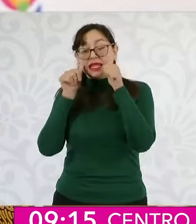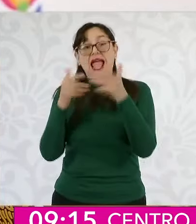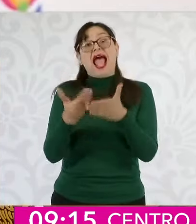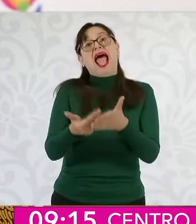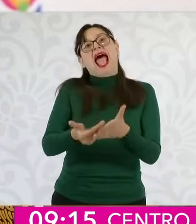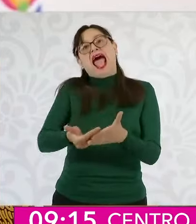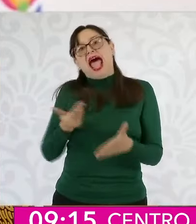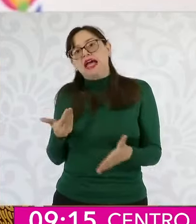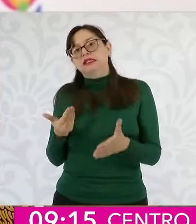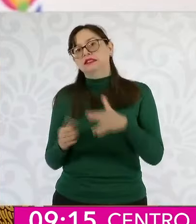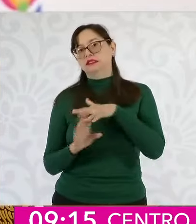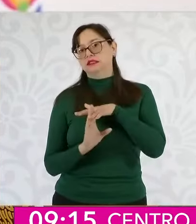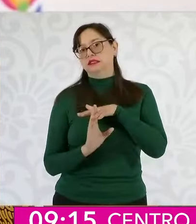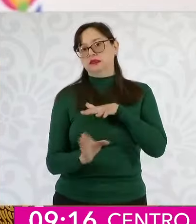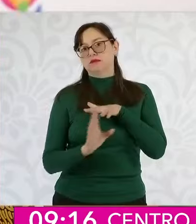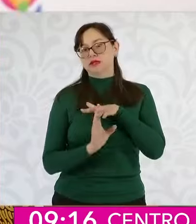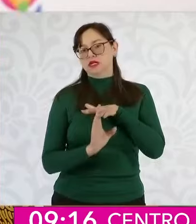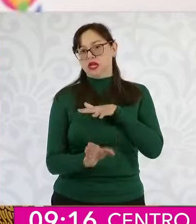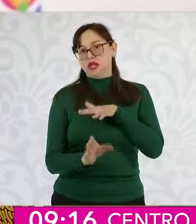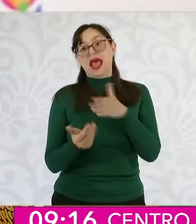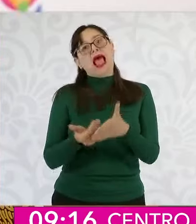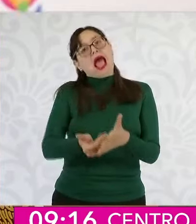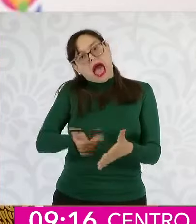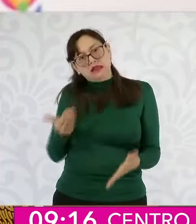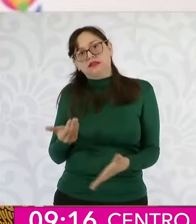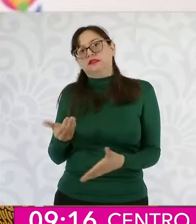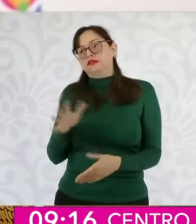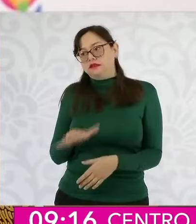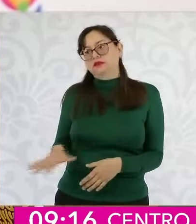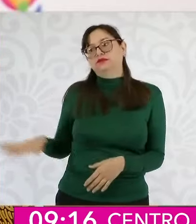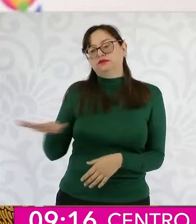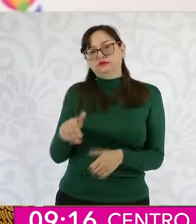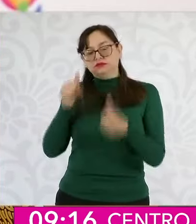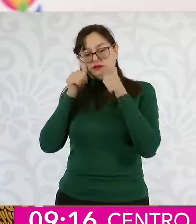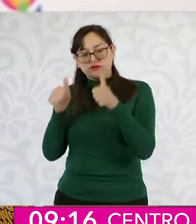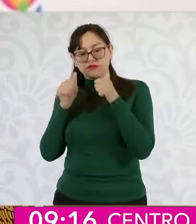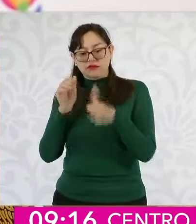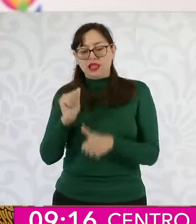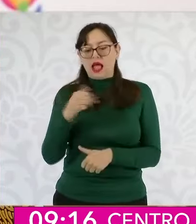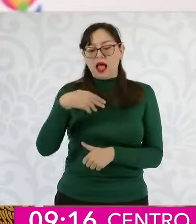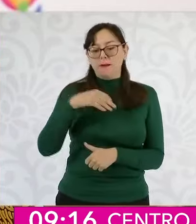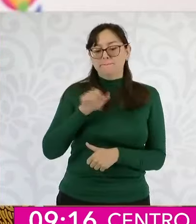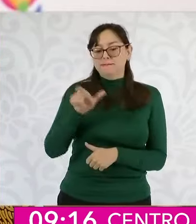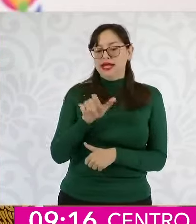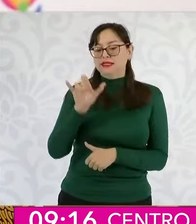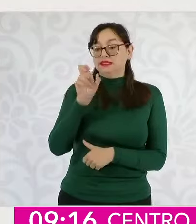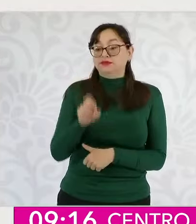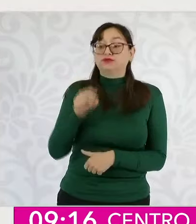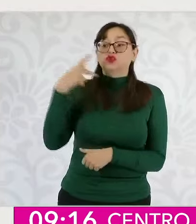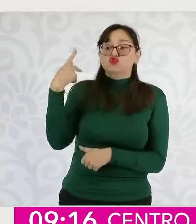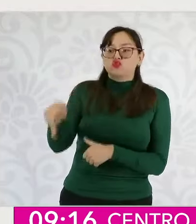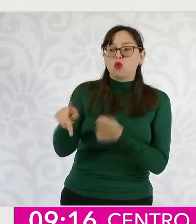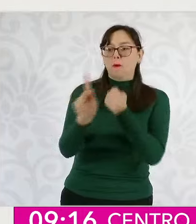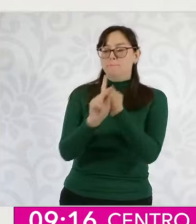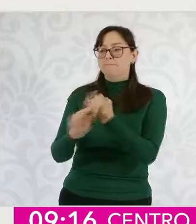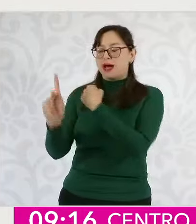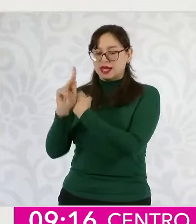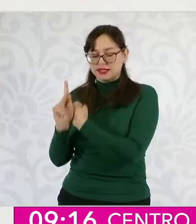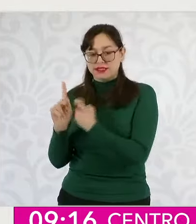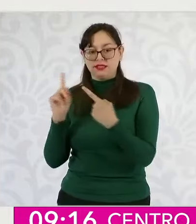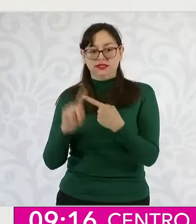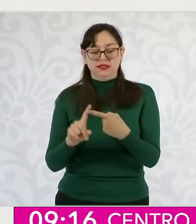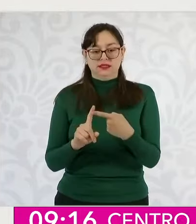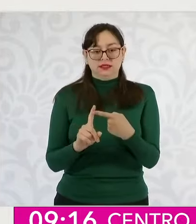que nosotros desde Amexid apoyamos a jóvenes y a familias en